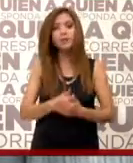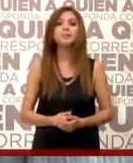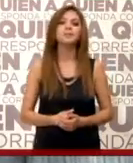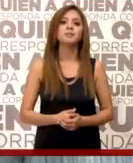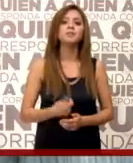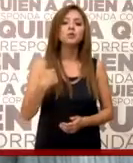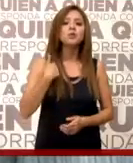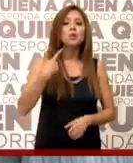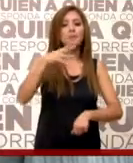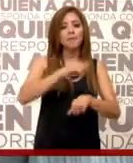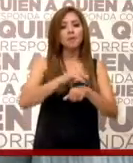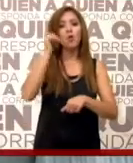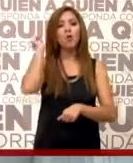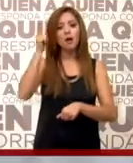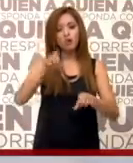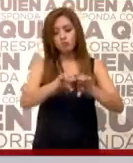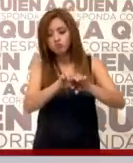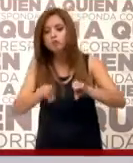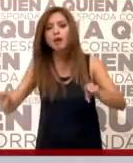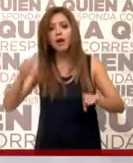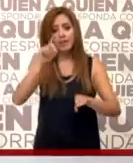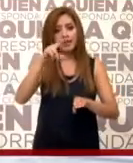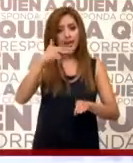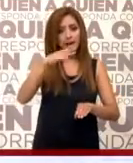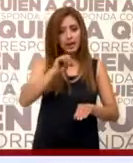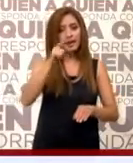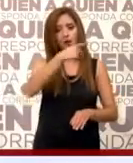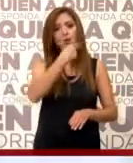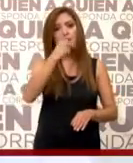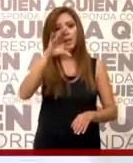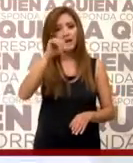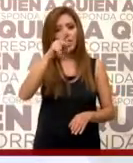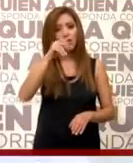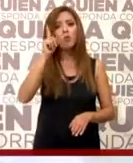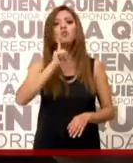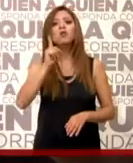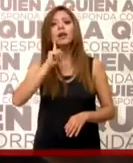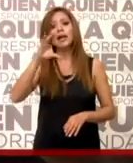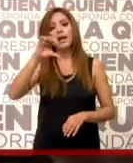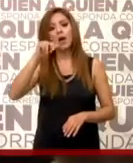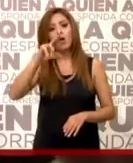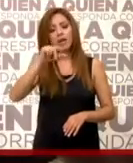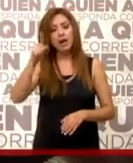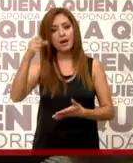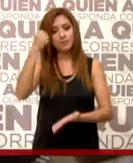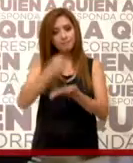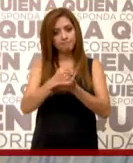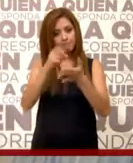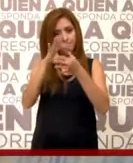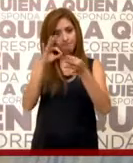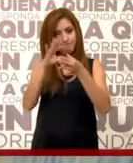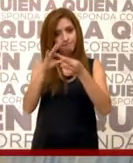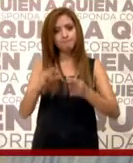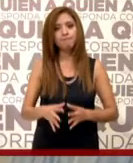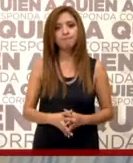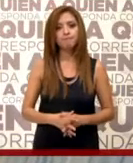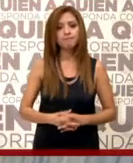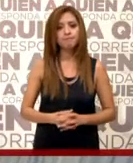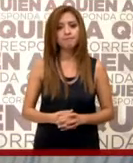seguir pasando el drenaje. Con imágenes de Claudio Kiwa, Carolina Castillo, a quien corresponda.